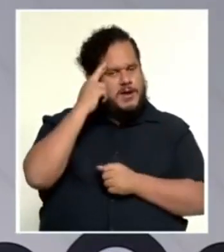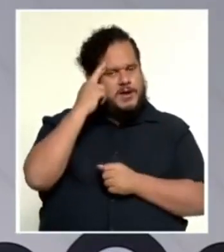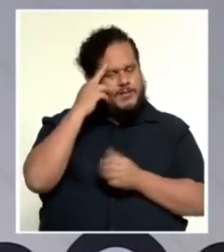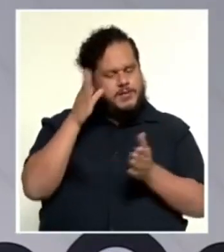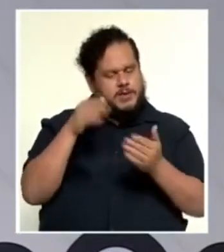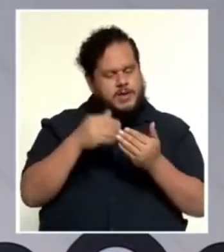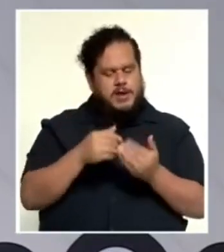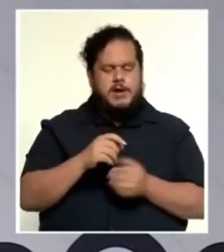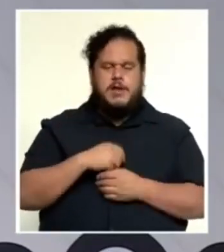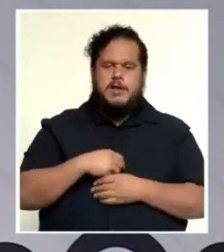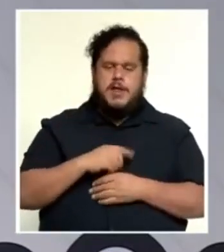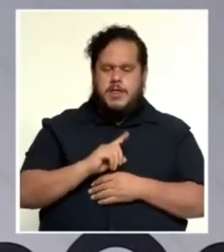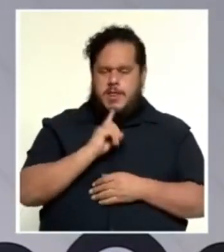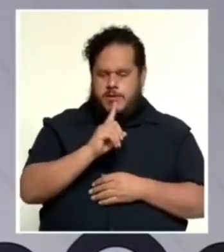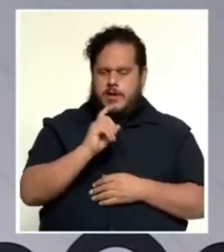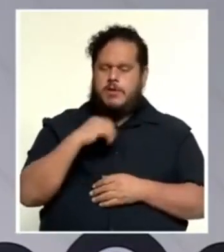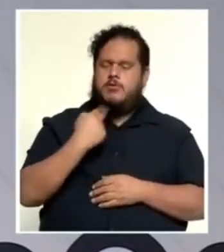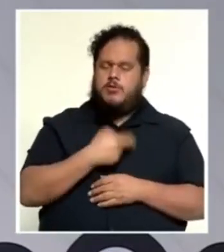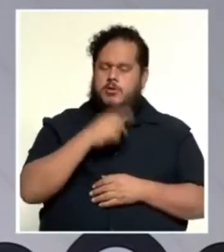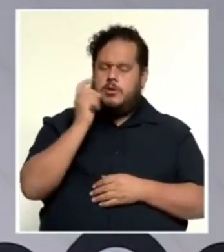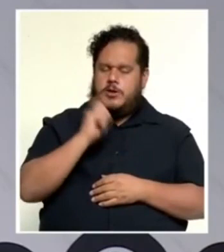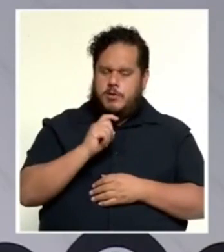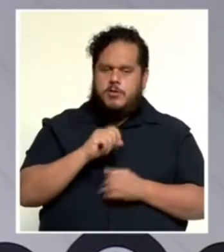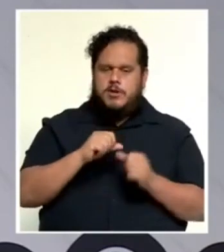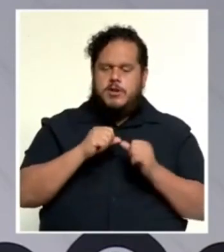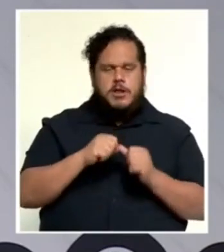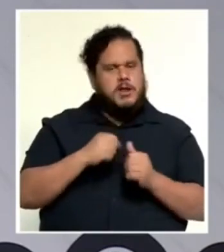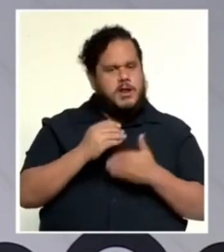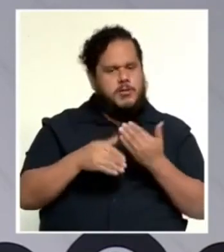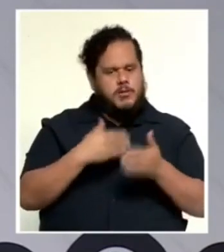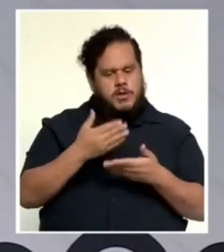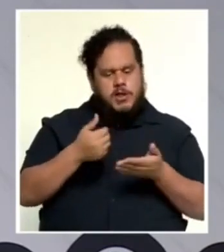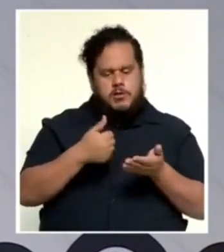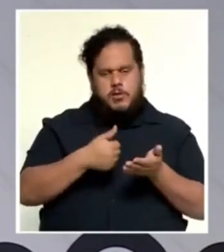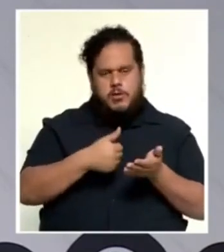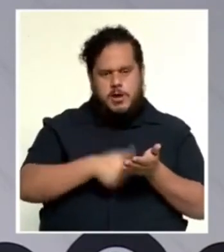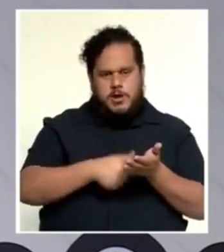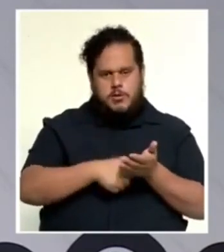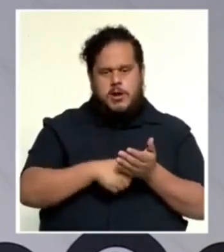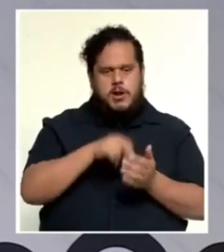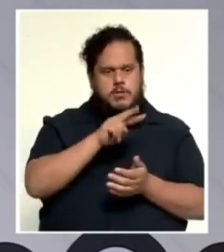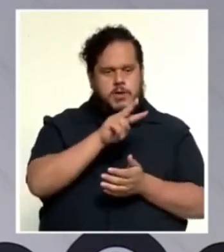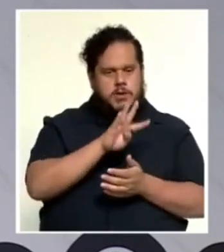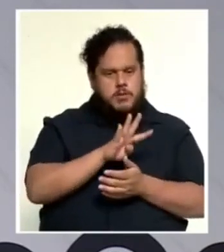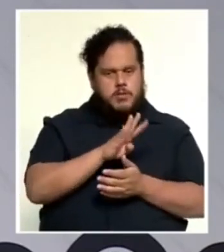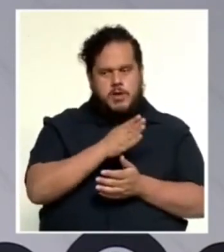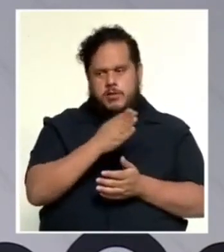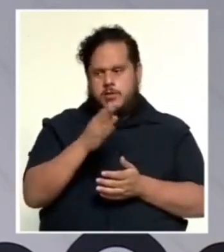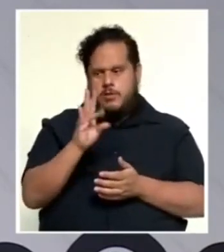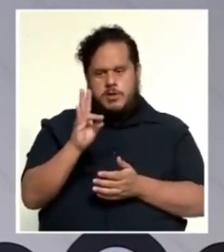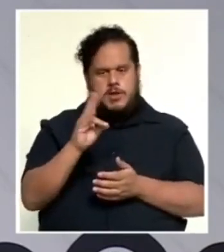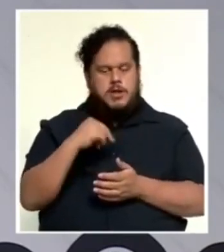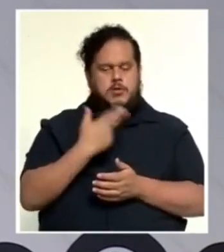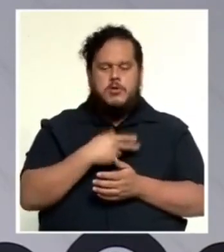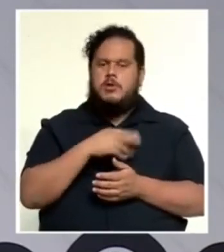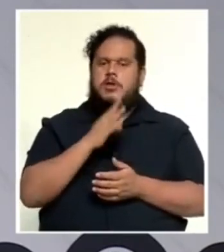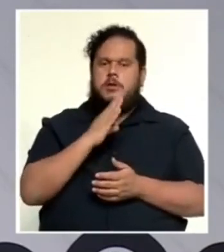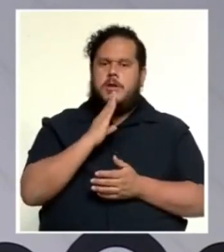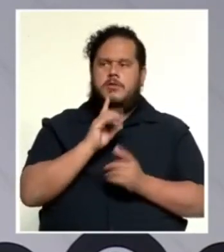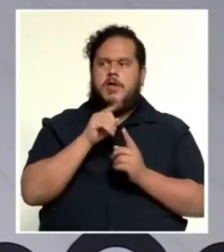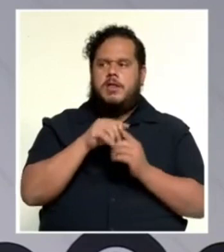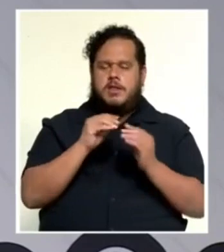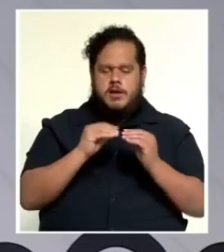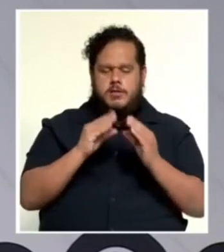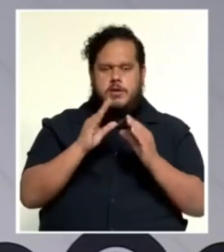hay que decirlo, nosotros quienes seguimos el proceso electoral 24/7, como es el caso de Gustavo y mío, que pasamos hablando hasta las